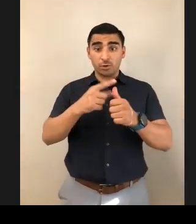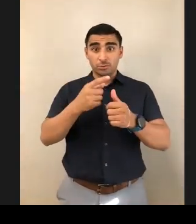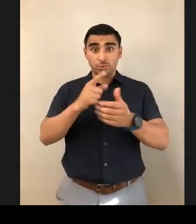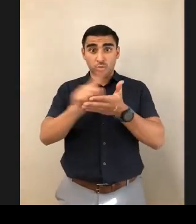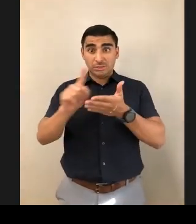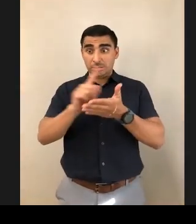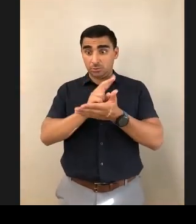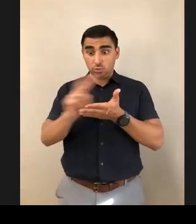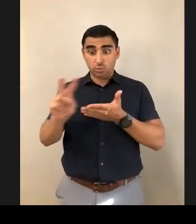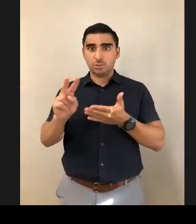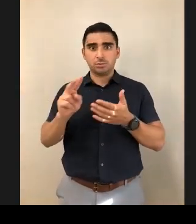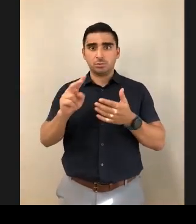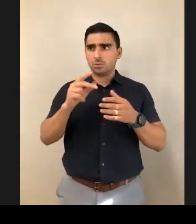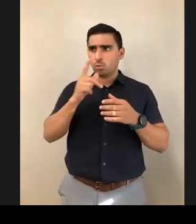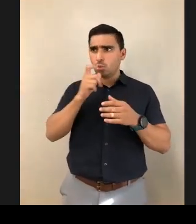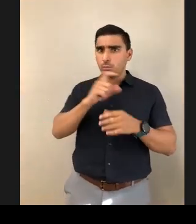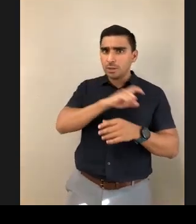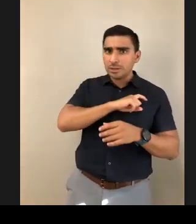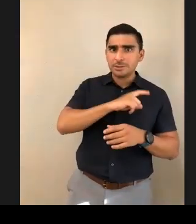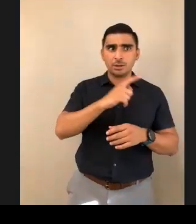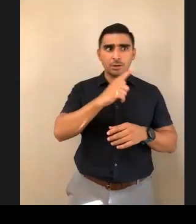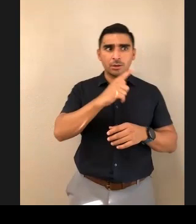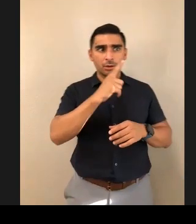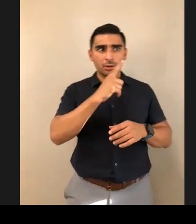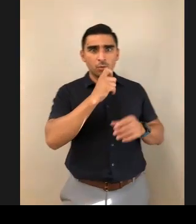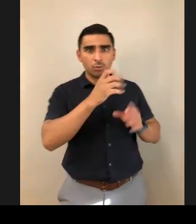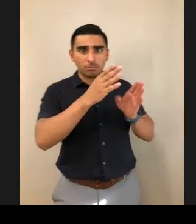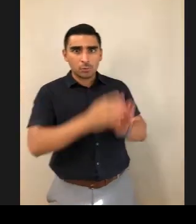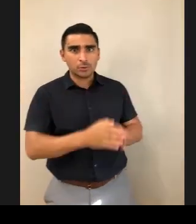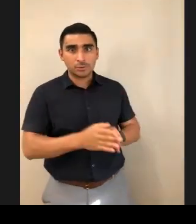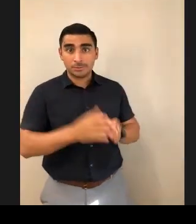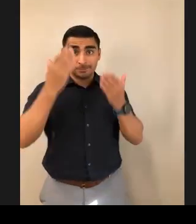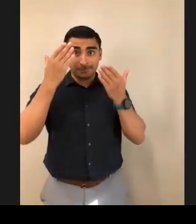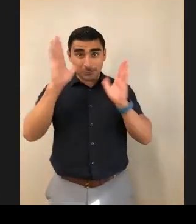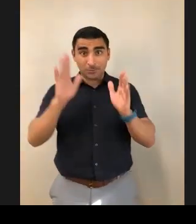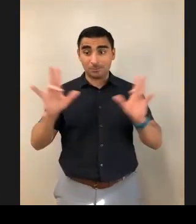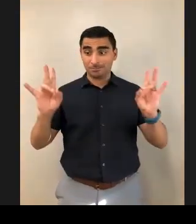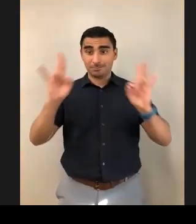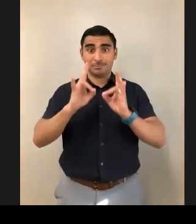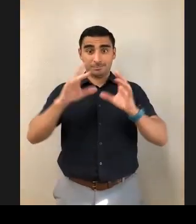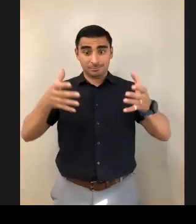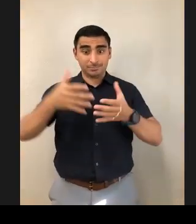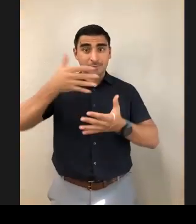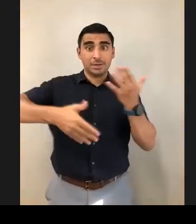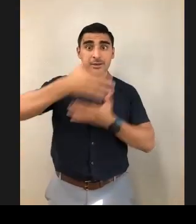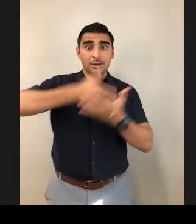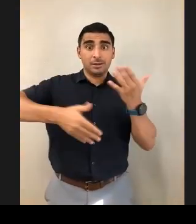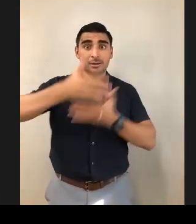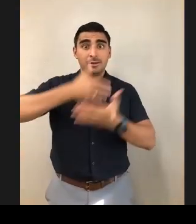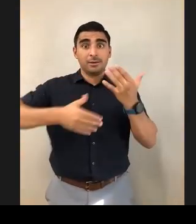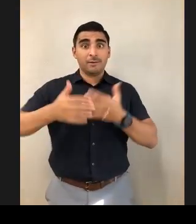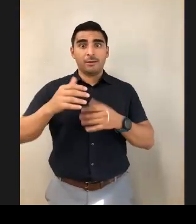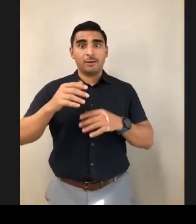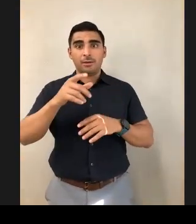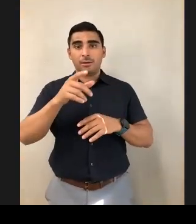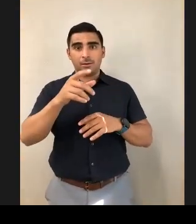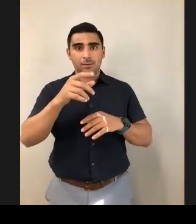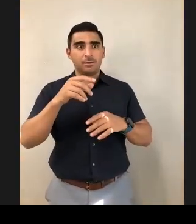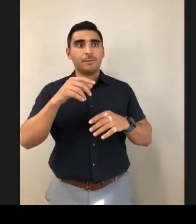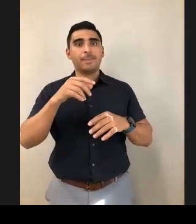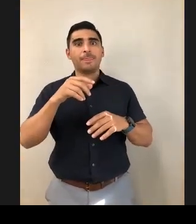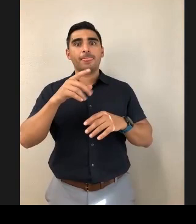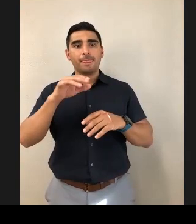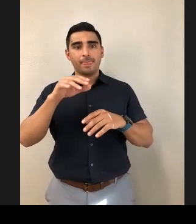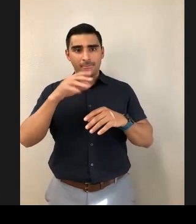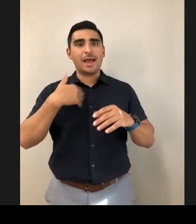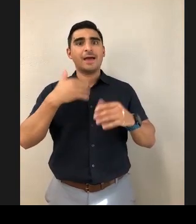nombre, entonces no sabes realmente con quién estás hablando, no sabes si es civil o policía. Y después te pone